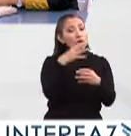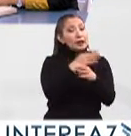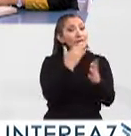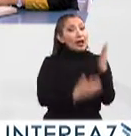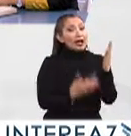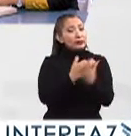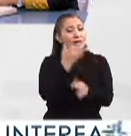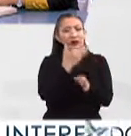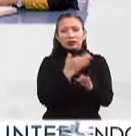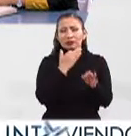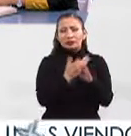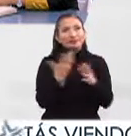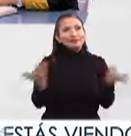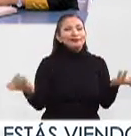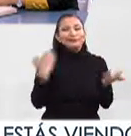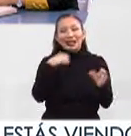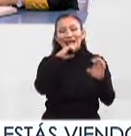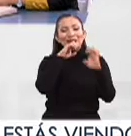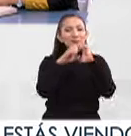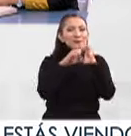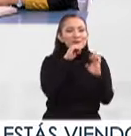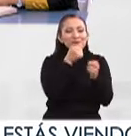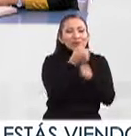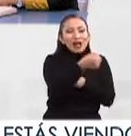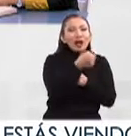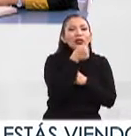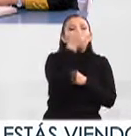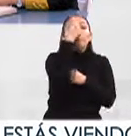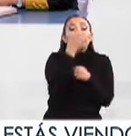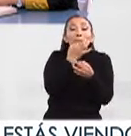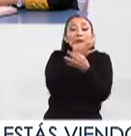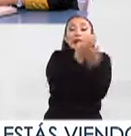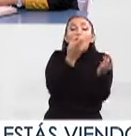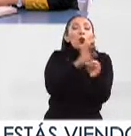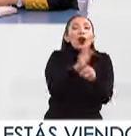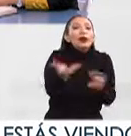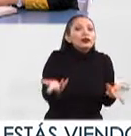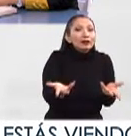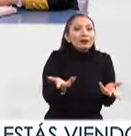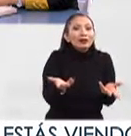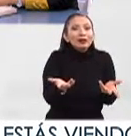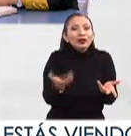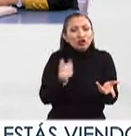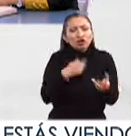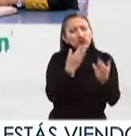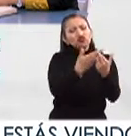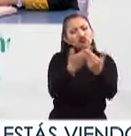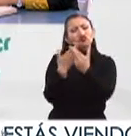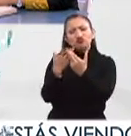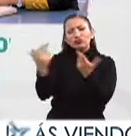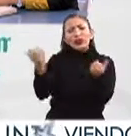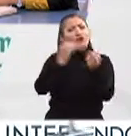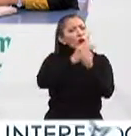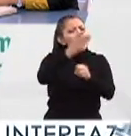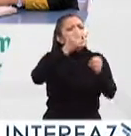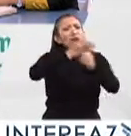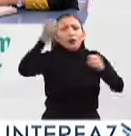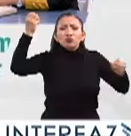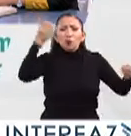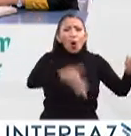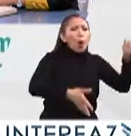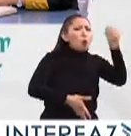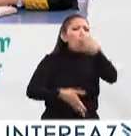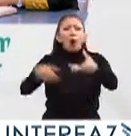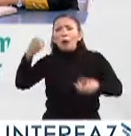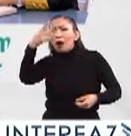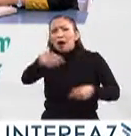la actualidad, sobre todo en el periodismo, en materia de difusión, es esto, ¿no? Tenemos una gran cantidad de datos circulando gracias